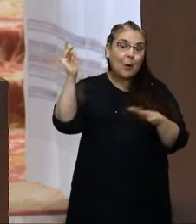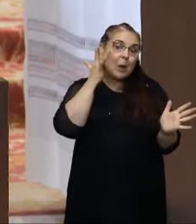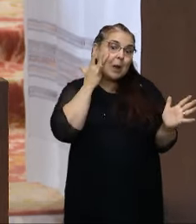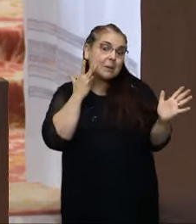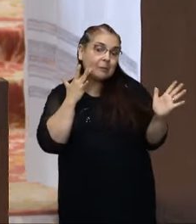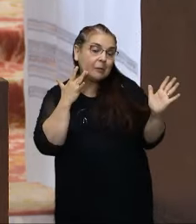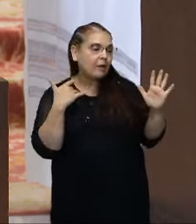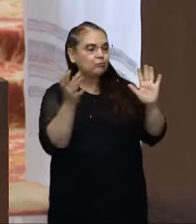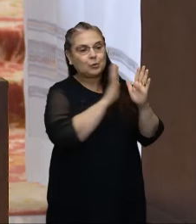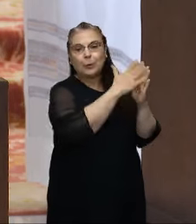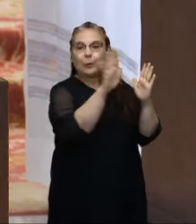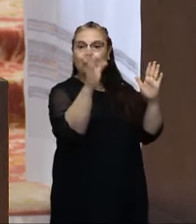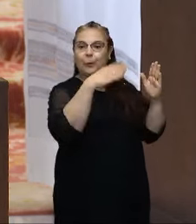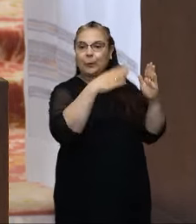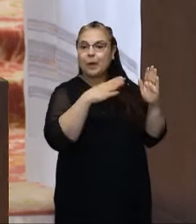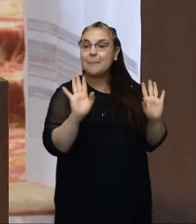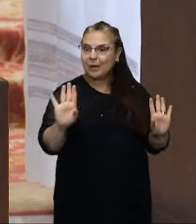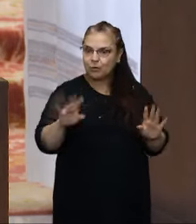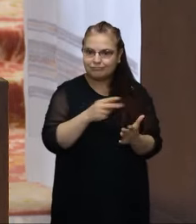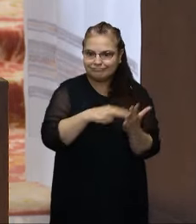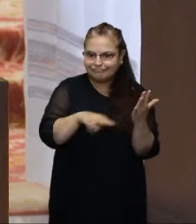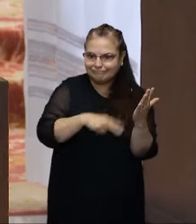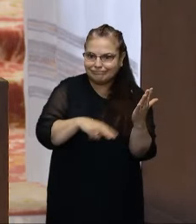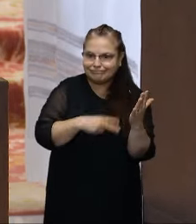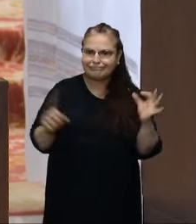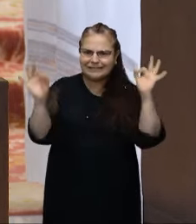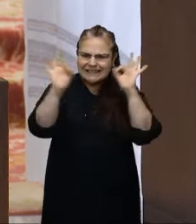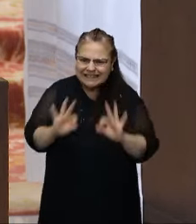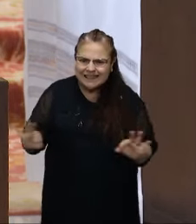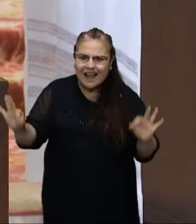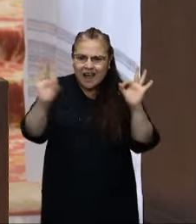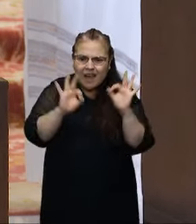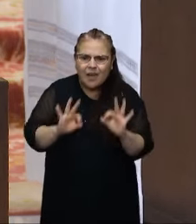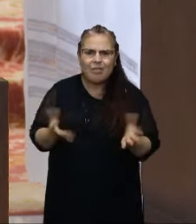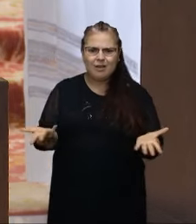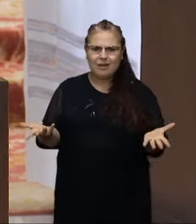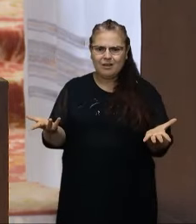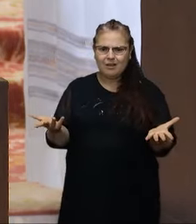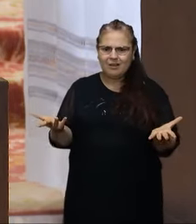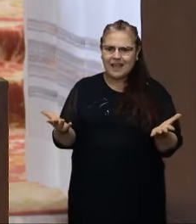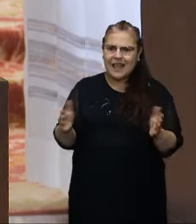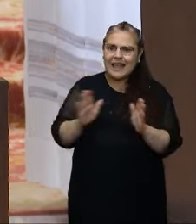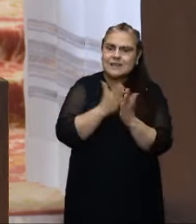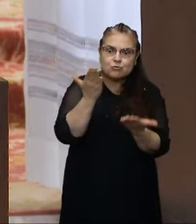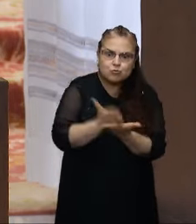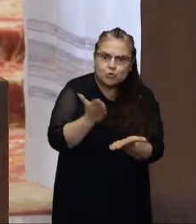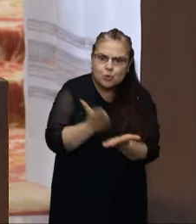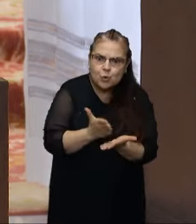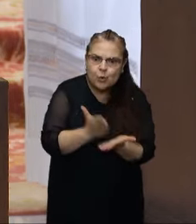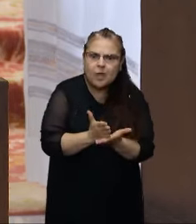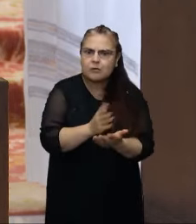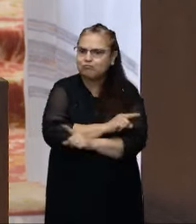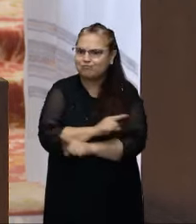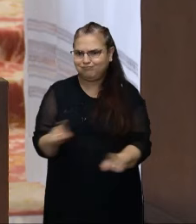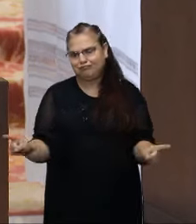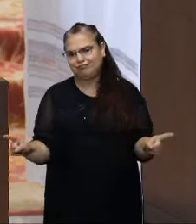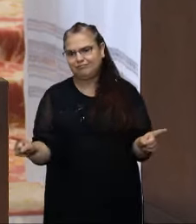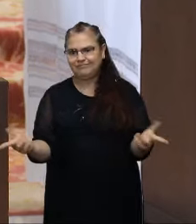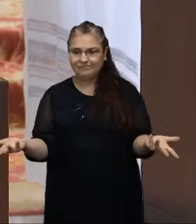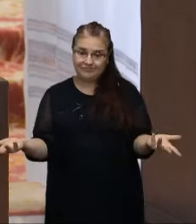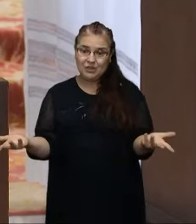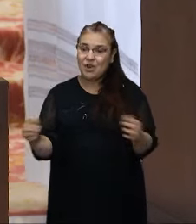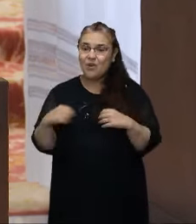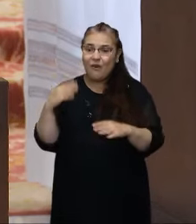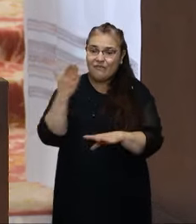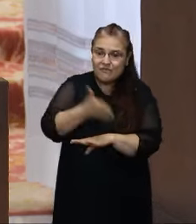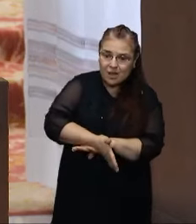más. No la leemos, no la meditamos, no la estudiamos, no acudimos a la